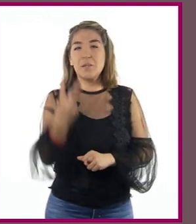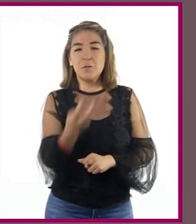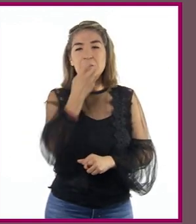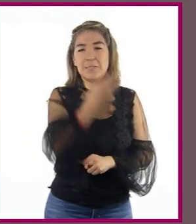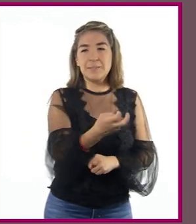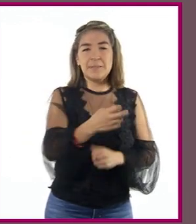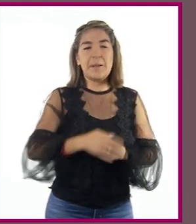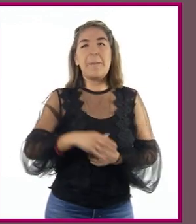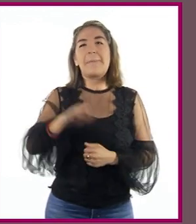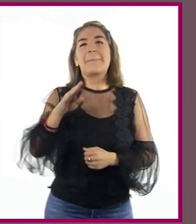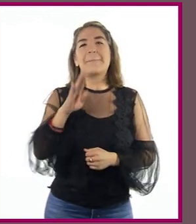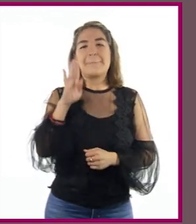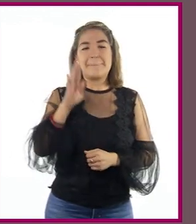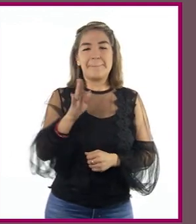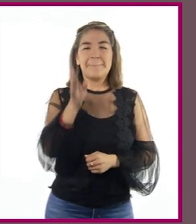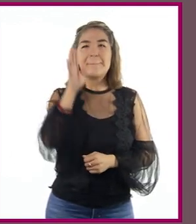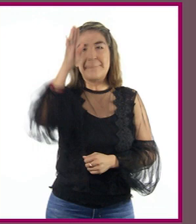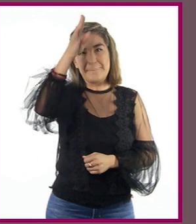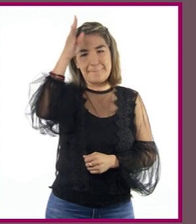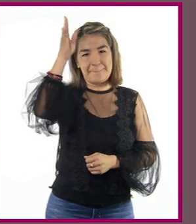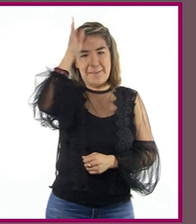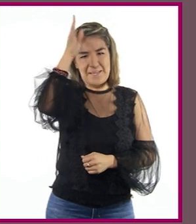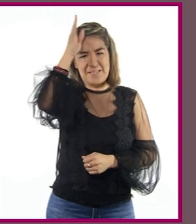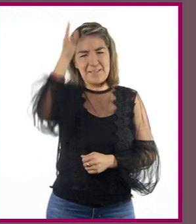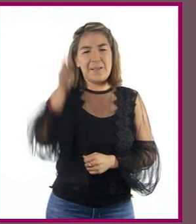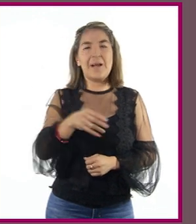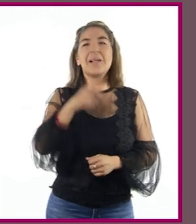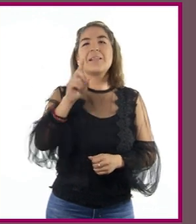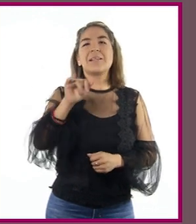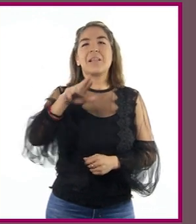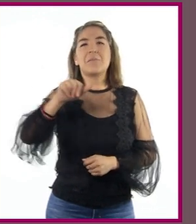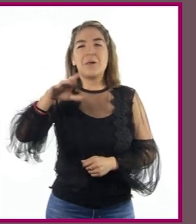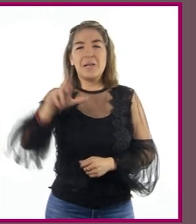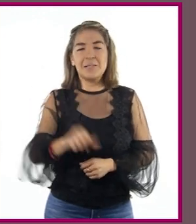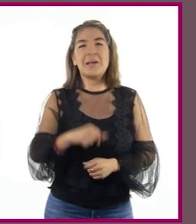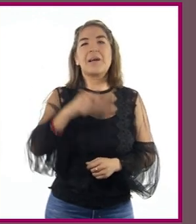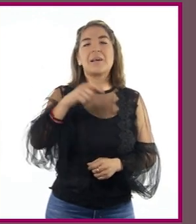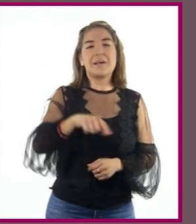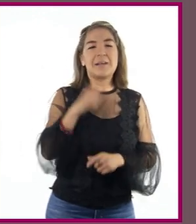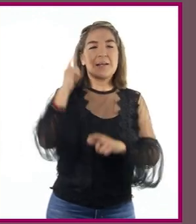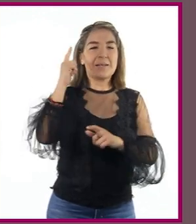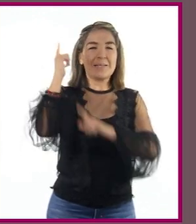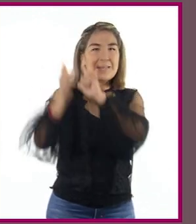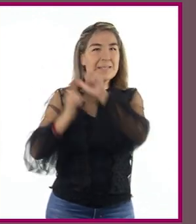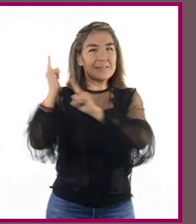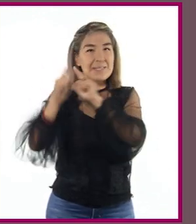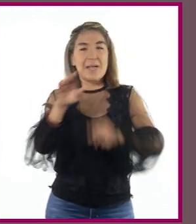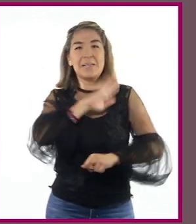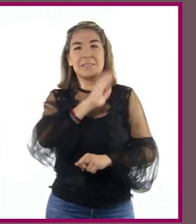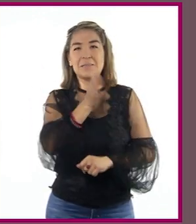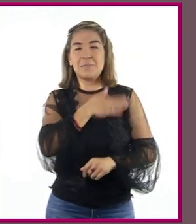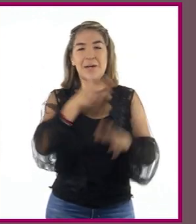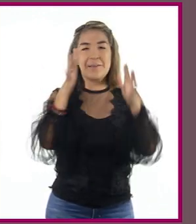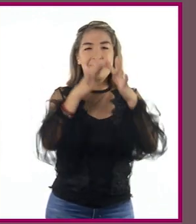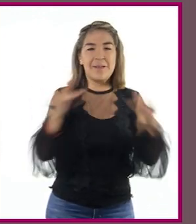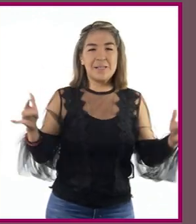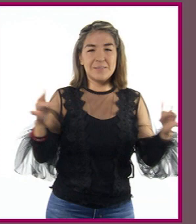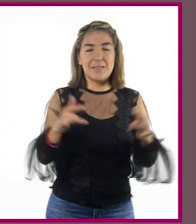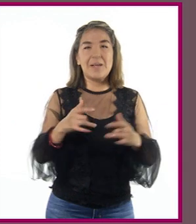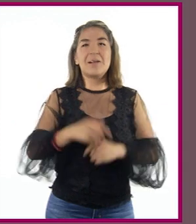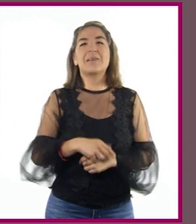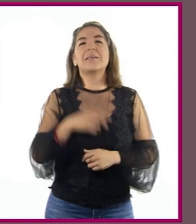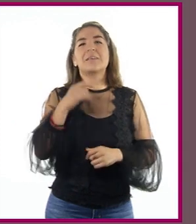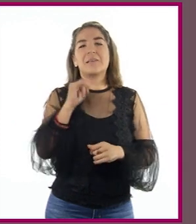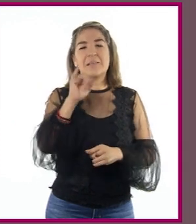fueron Bélgica, Dinamarca, Alemania, Grecia, España, Francia,